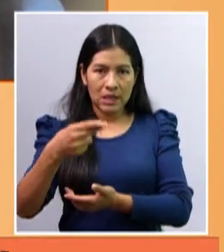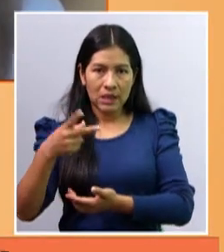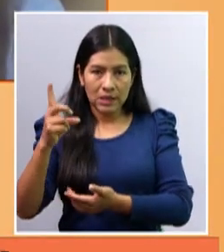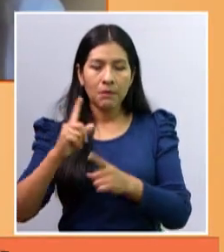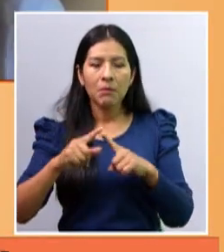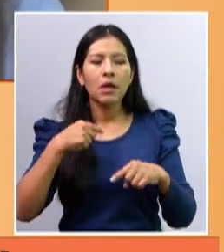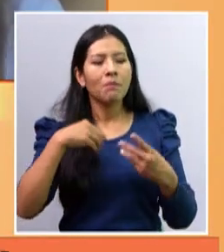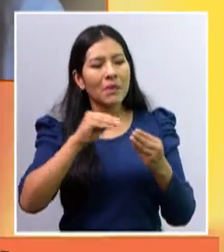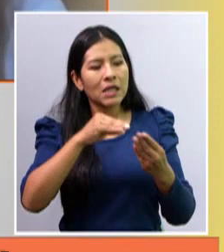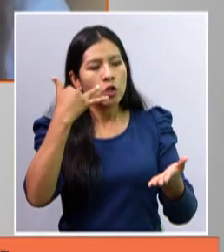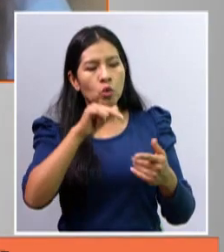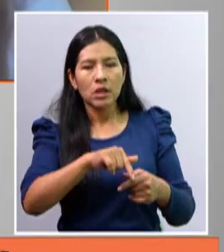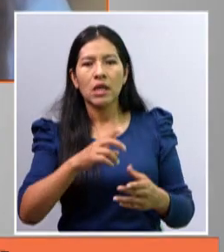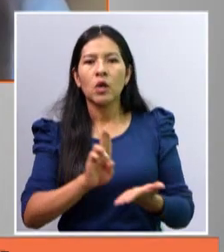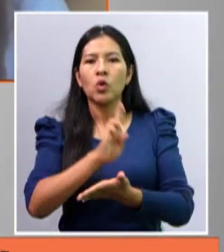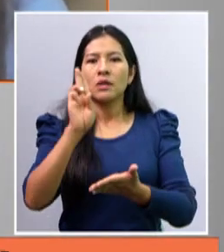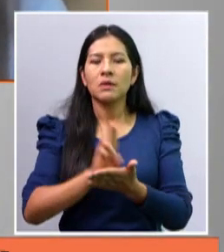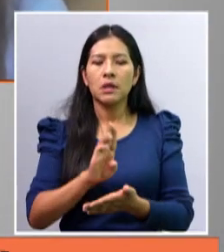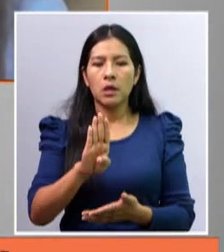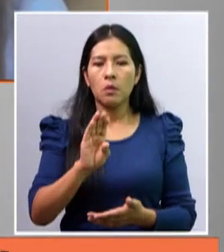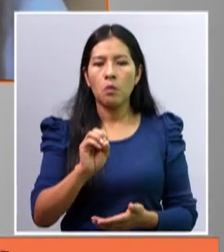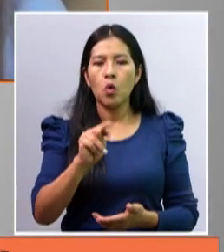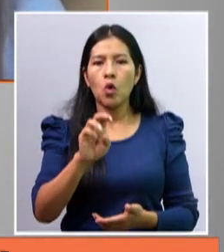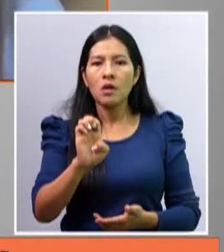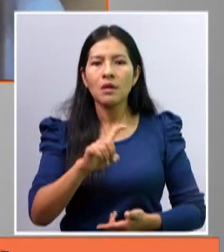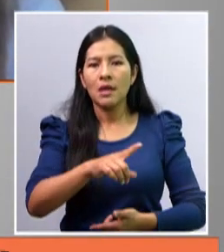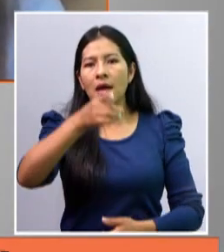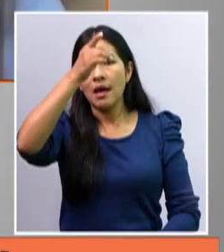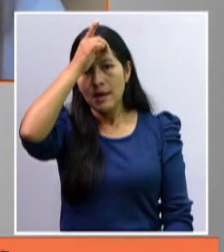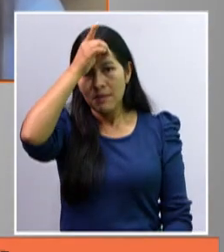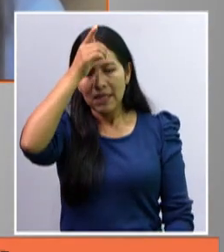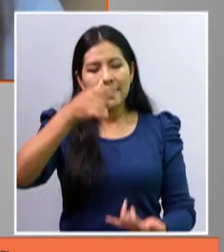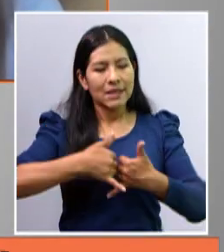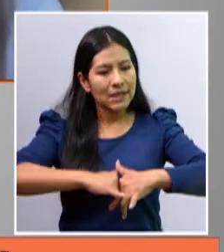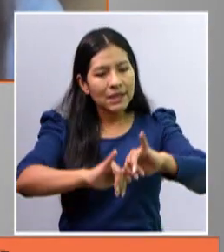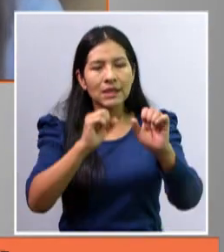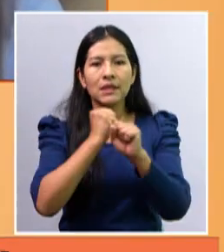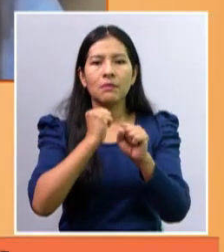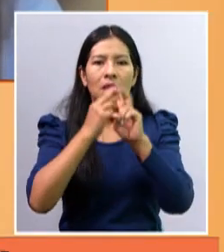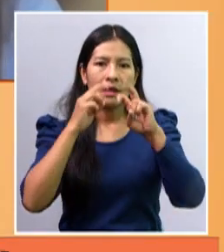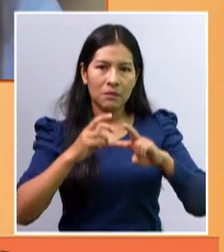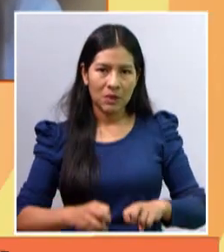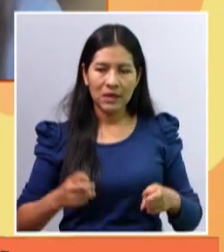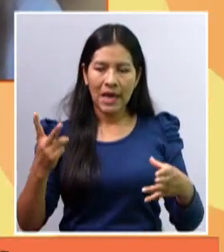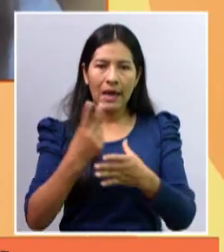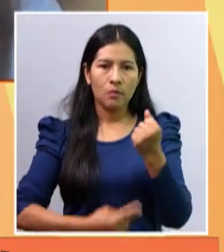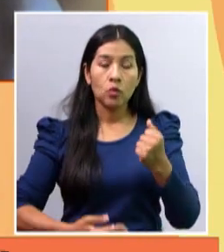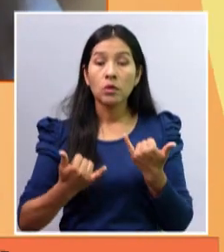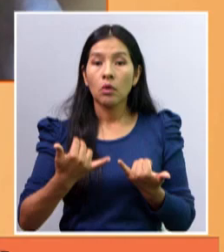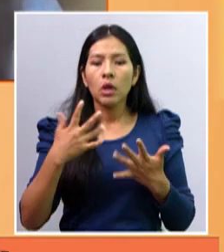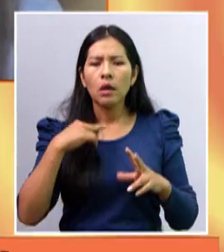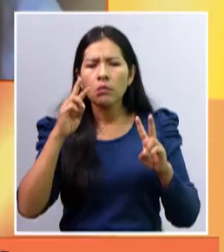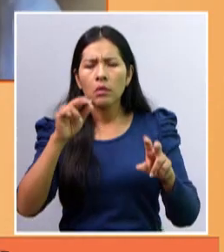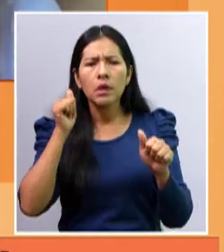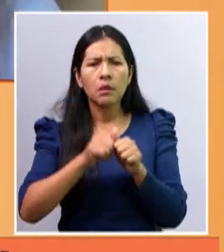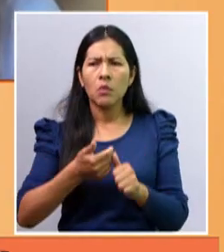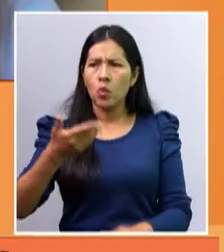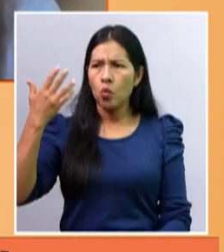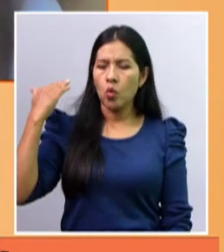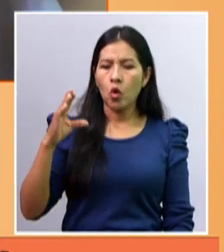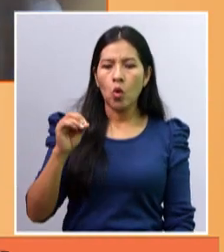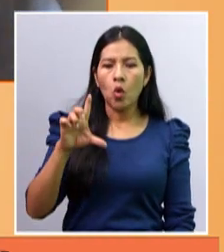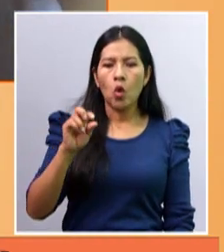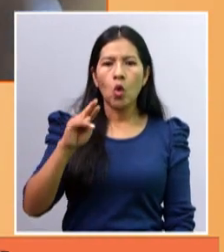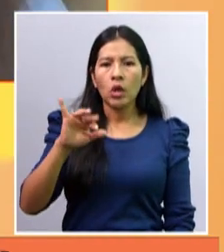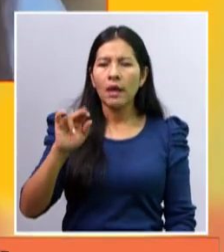de bonn en Alemania para continuar con el tema de investigación estoy trabajando los temas sobre de colonialidad enfocada desde